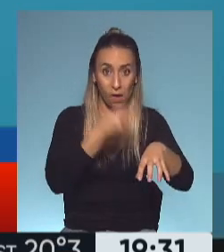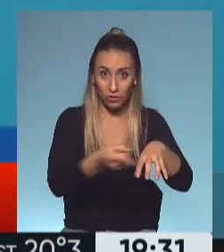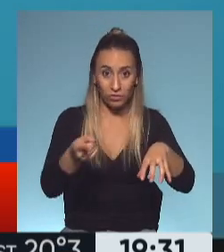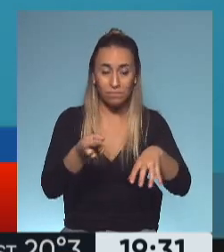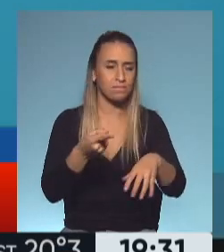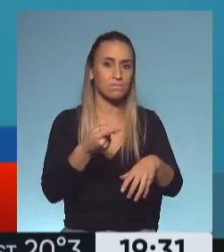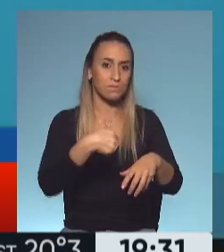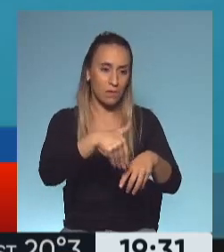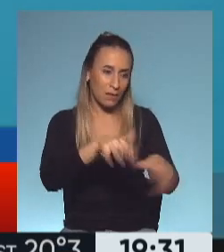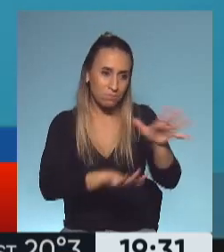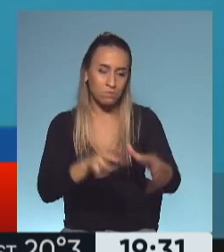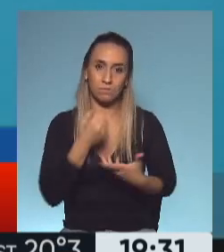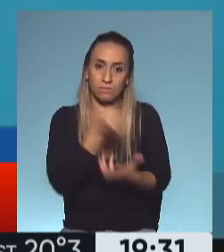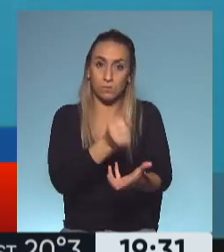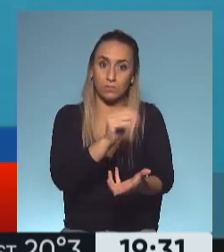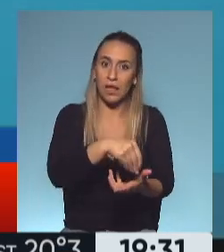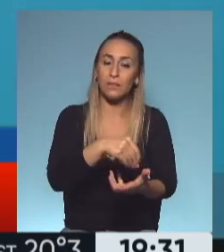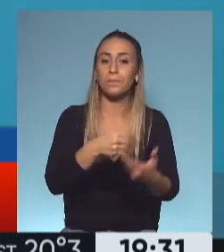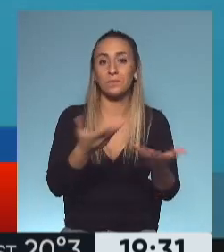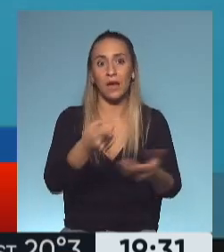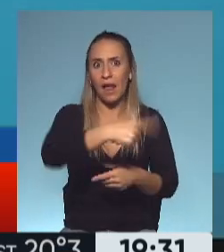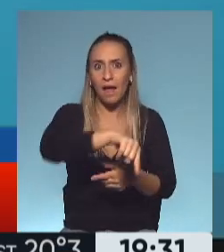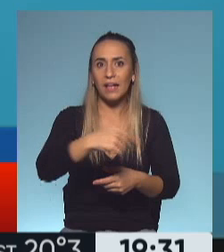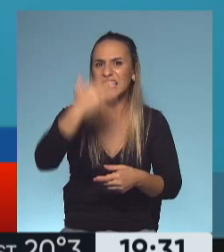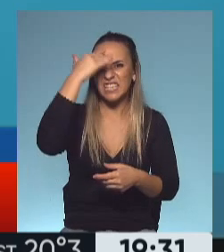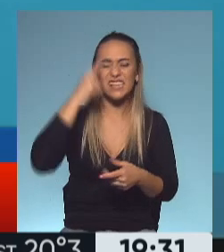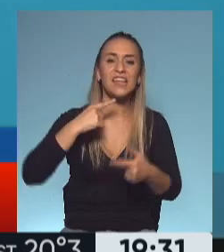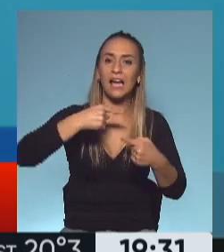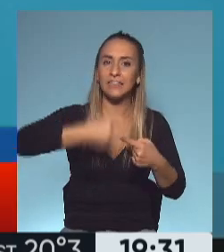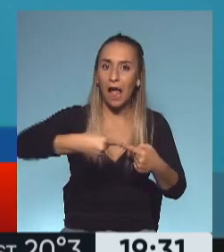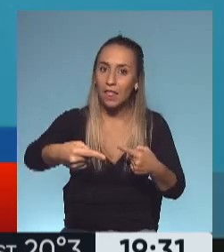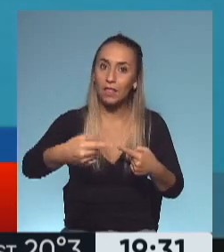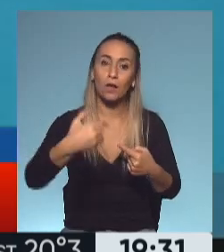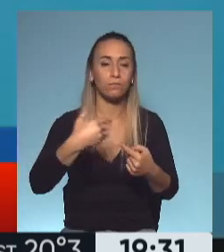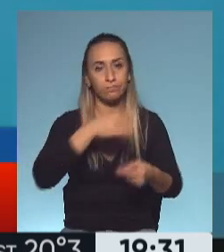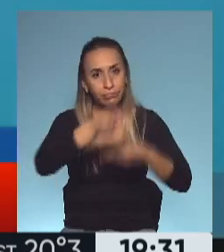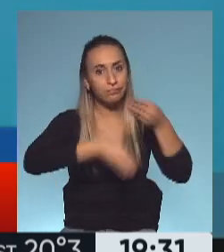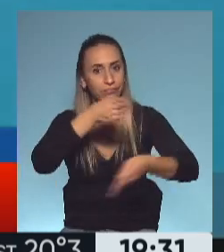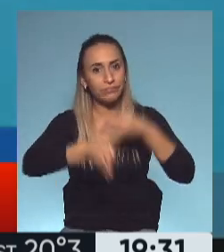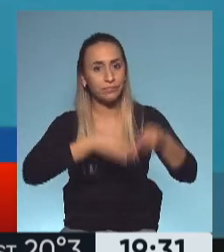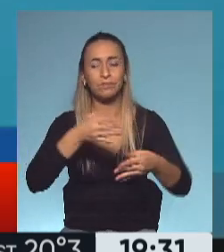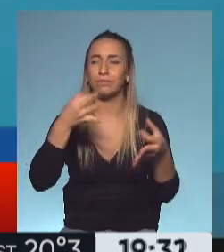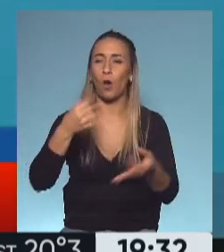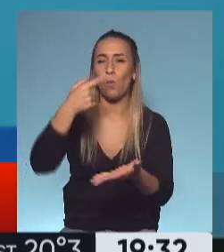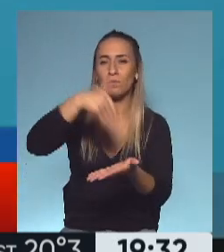para que cada 15 días se pudiera acceder, y estamos hablando de